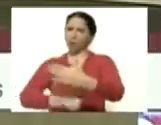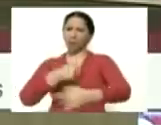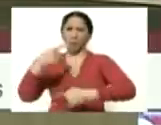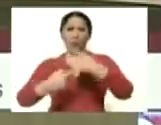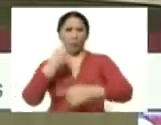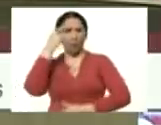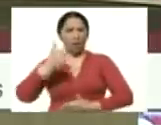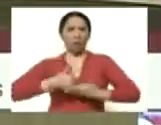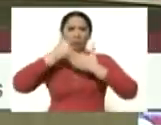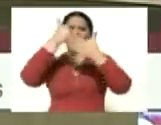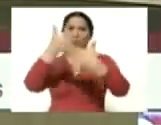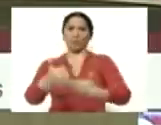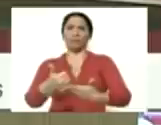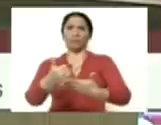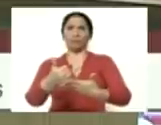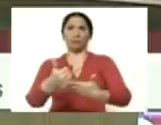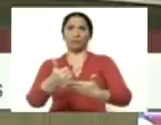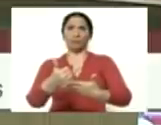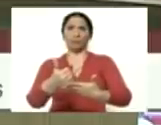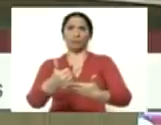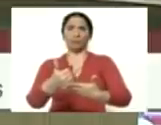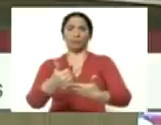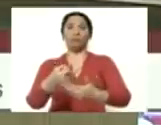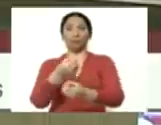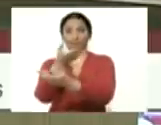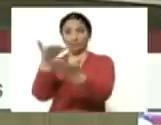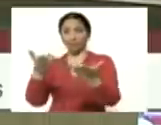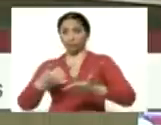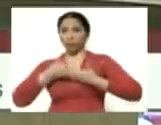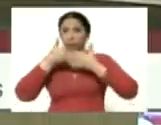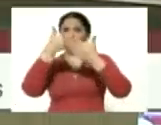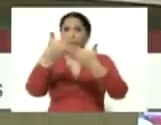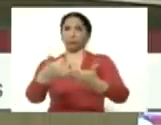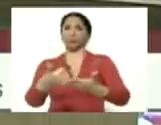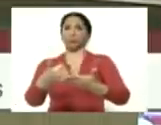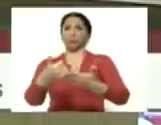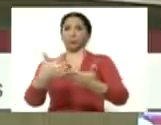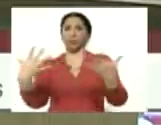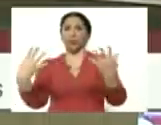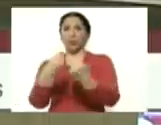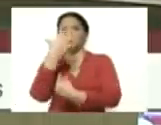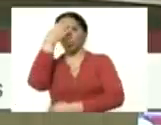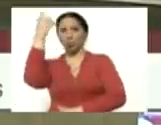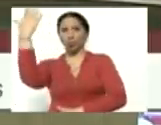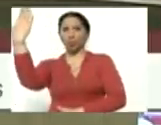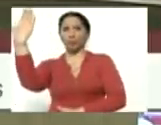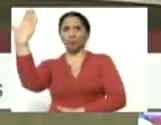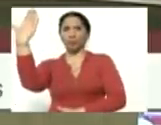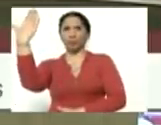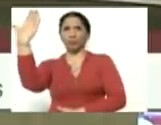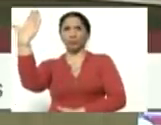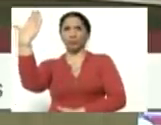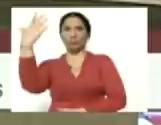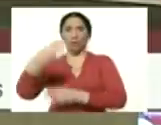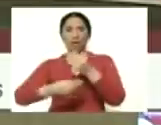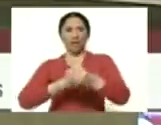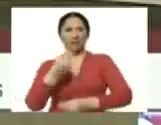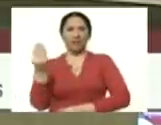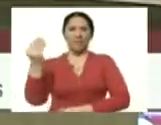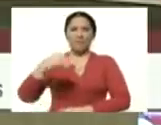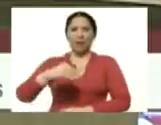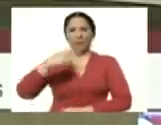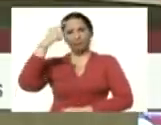ayude. Los ayude a ustedes, junto con Dios, a ser un poco más